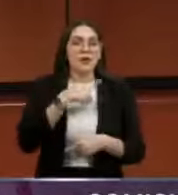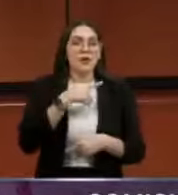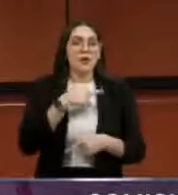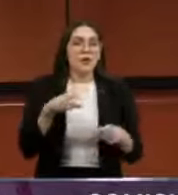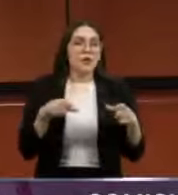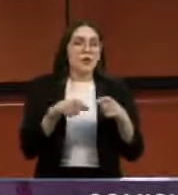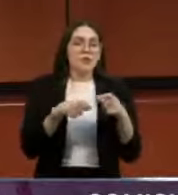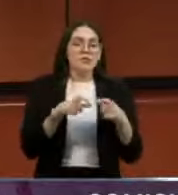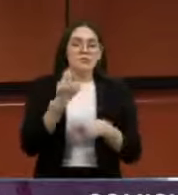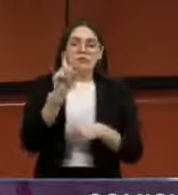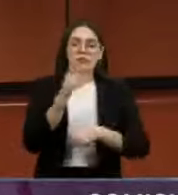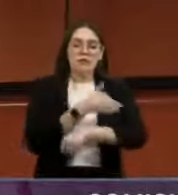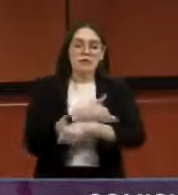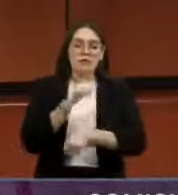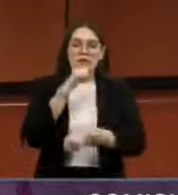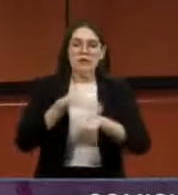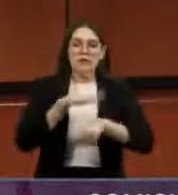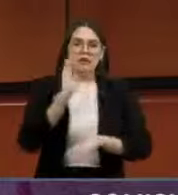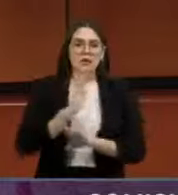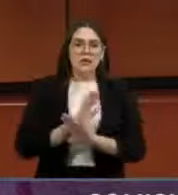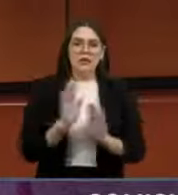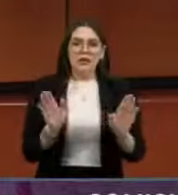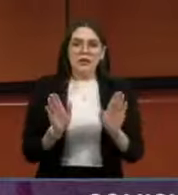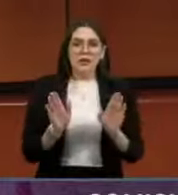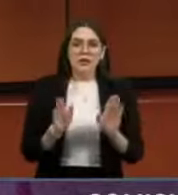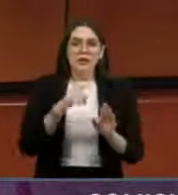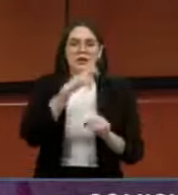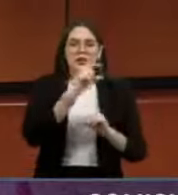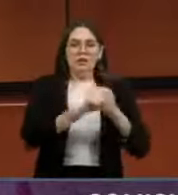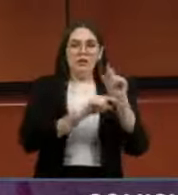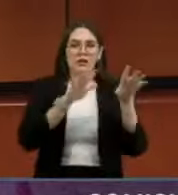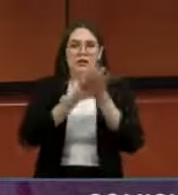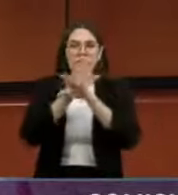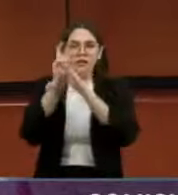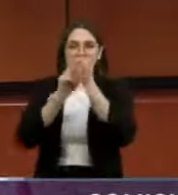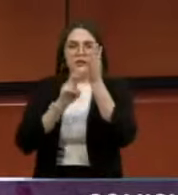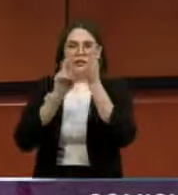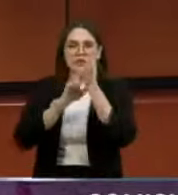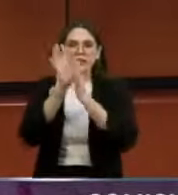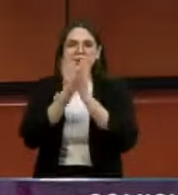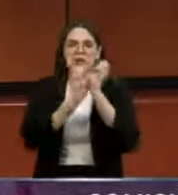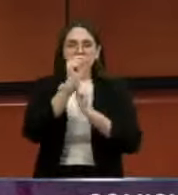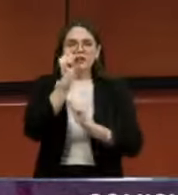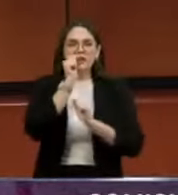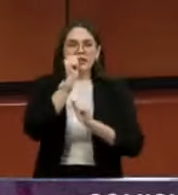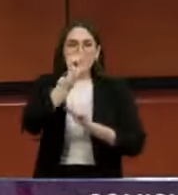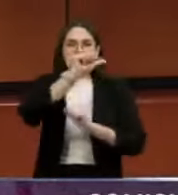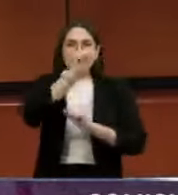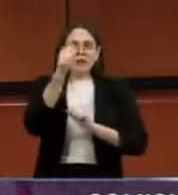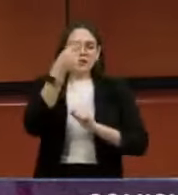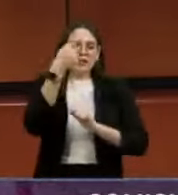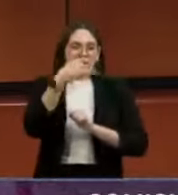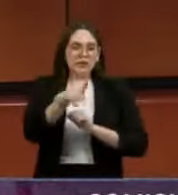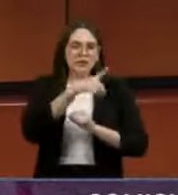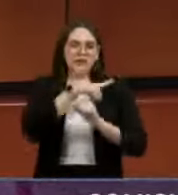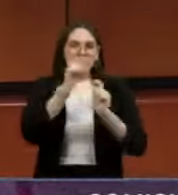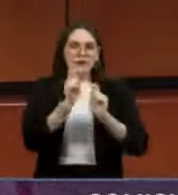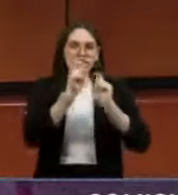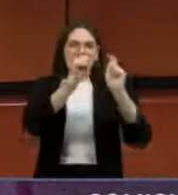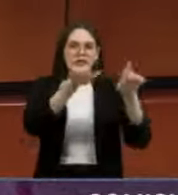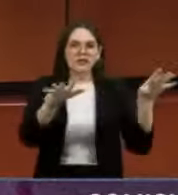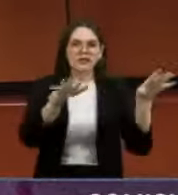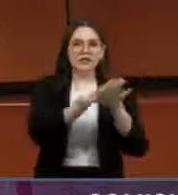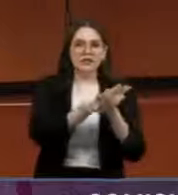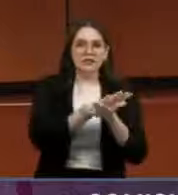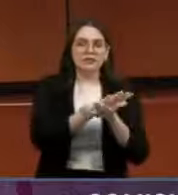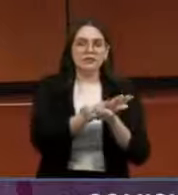ricos con reformas a la Constitución y entregándoles las concesiones con esas bancadas a modo